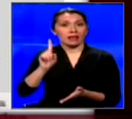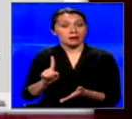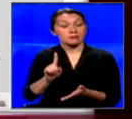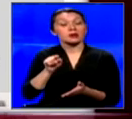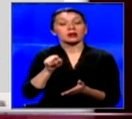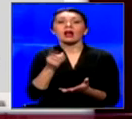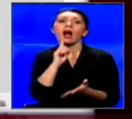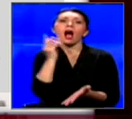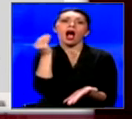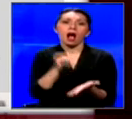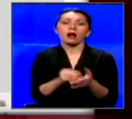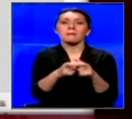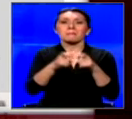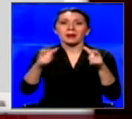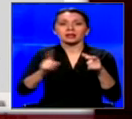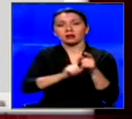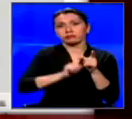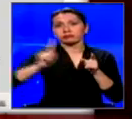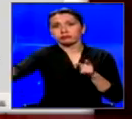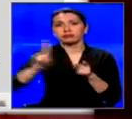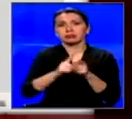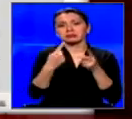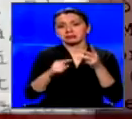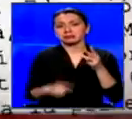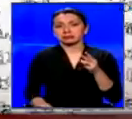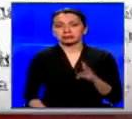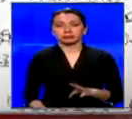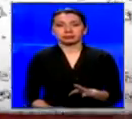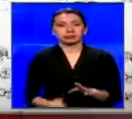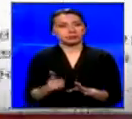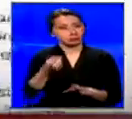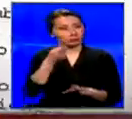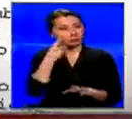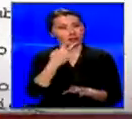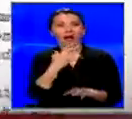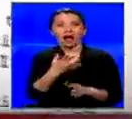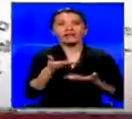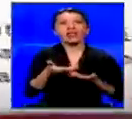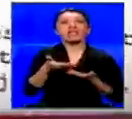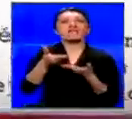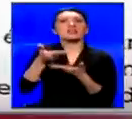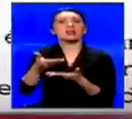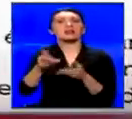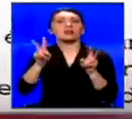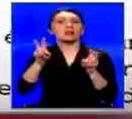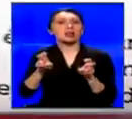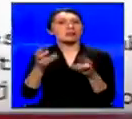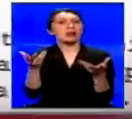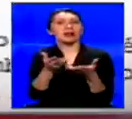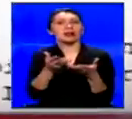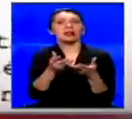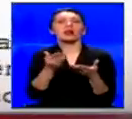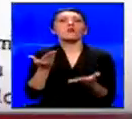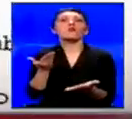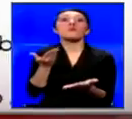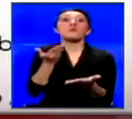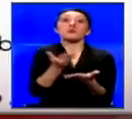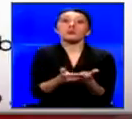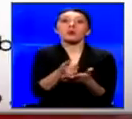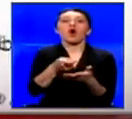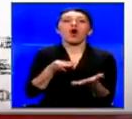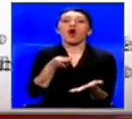que incluye pasajes, traslados, etcétera. Nótese que habla de invitación cuando en realidad lo que tiene es la propuesta para